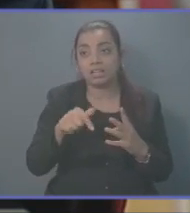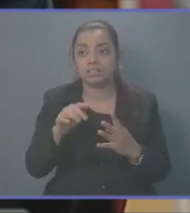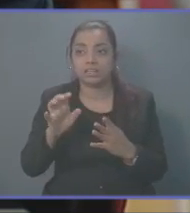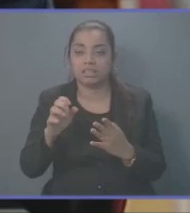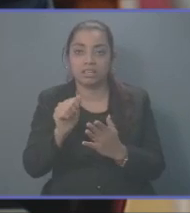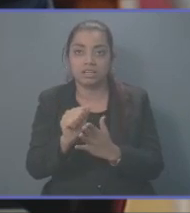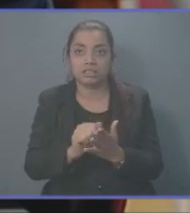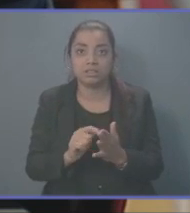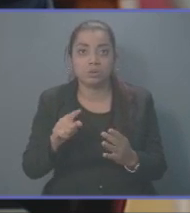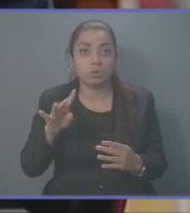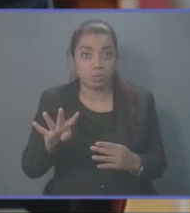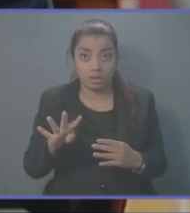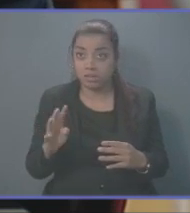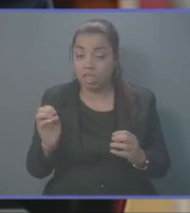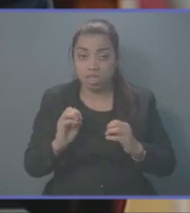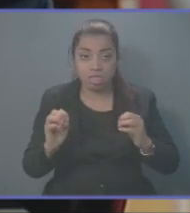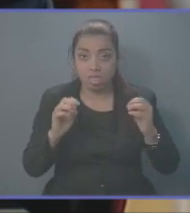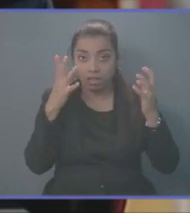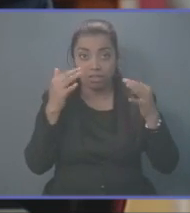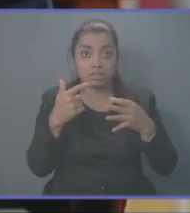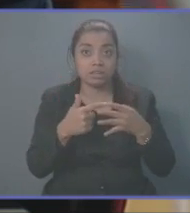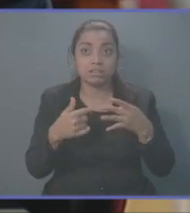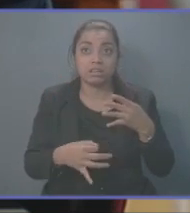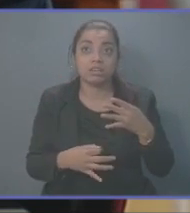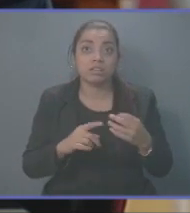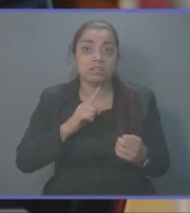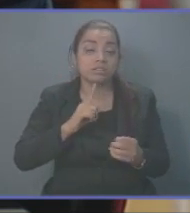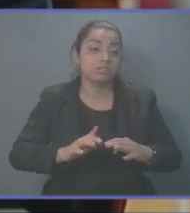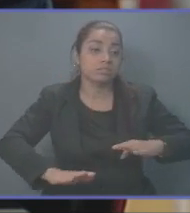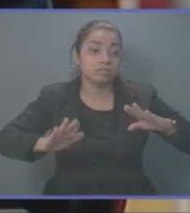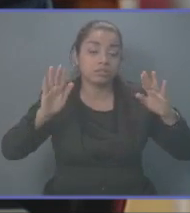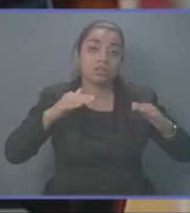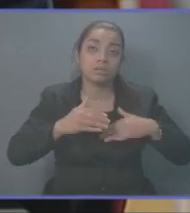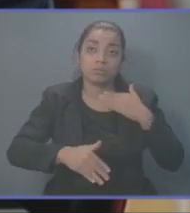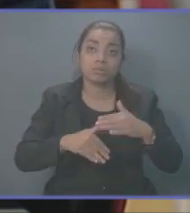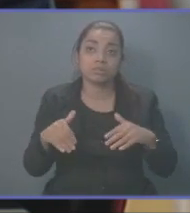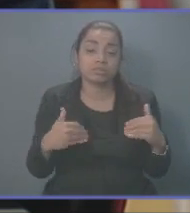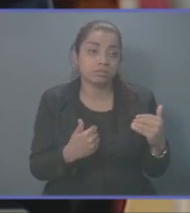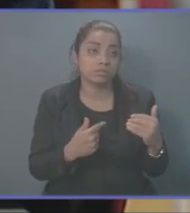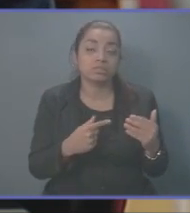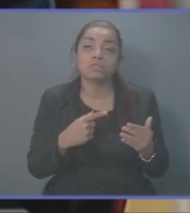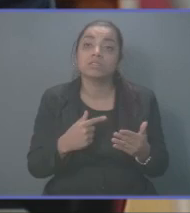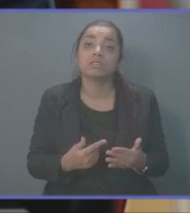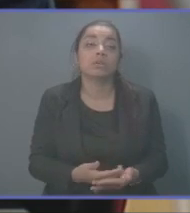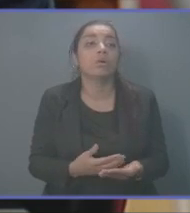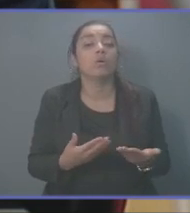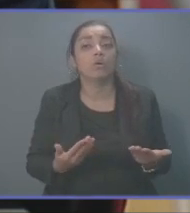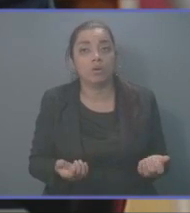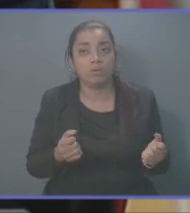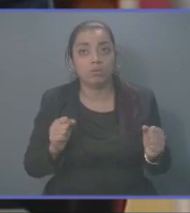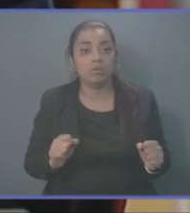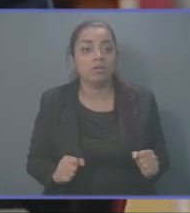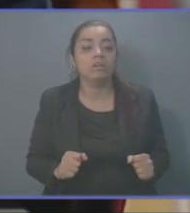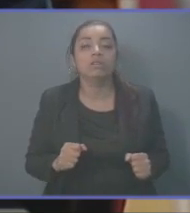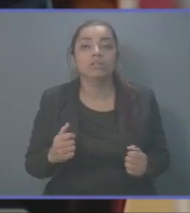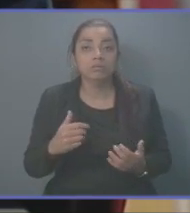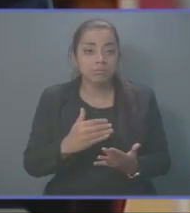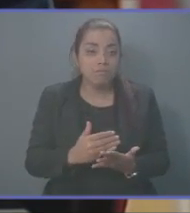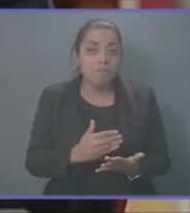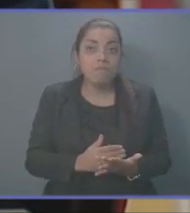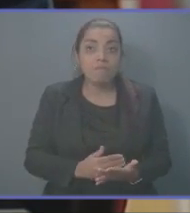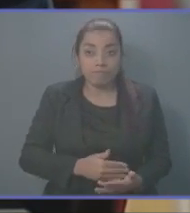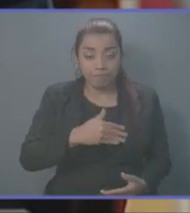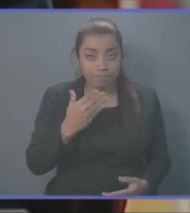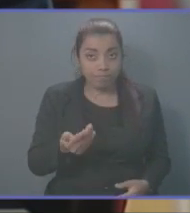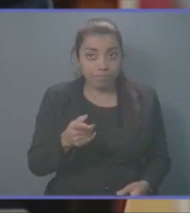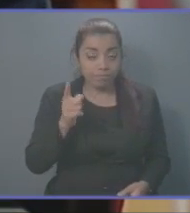los cuales no se ha emitido liquidación de oficio de sanciones relacionadas con la obligación principal o habiéndose emitido la misma, esta